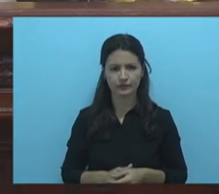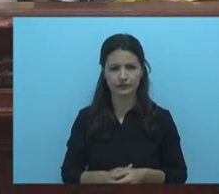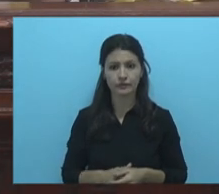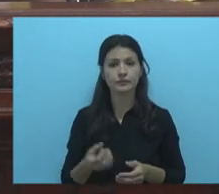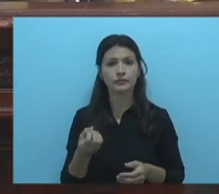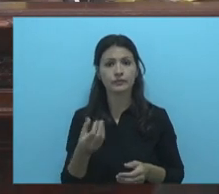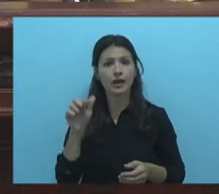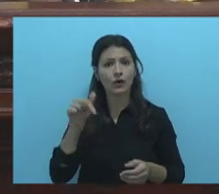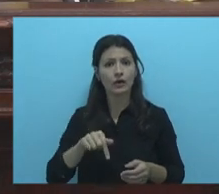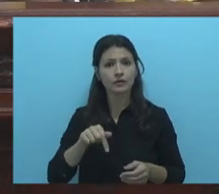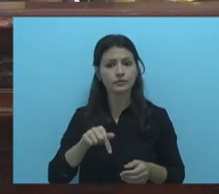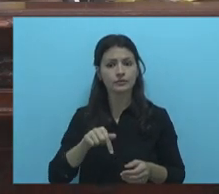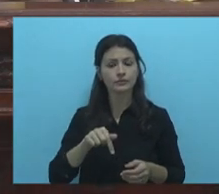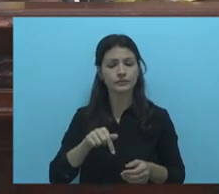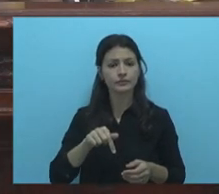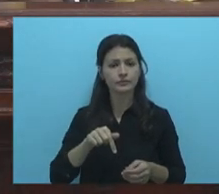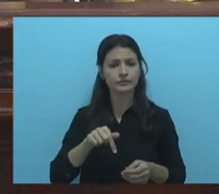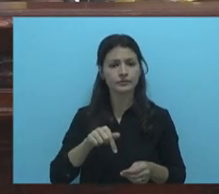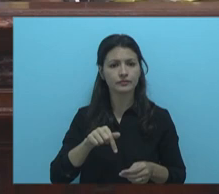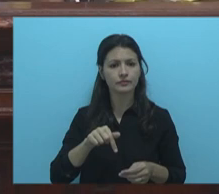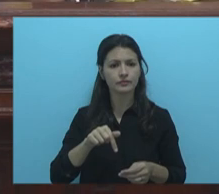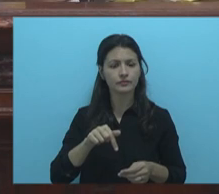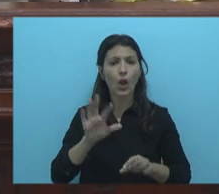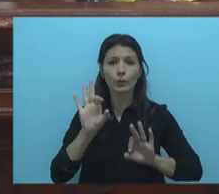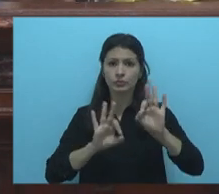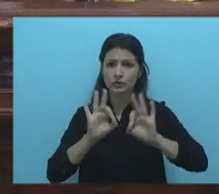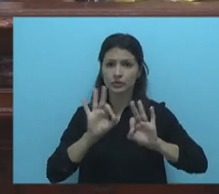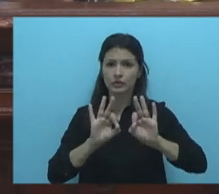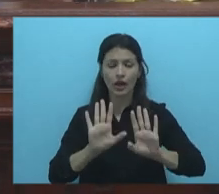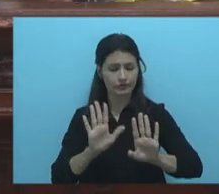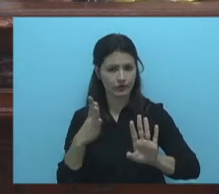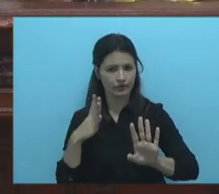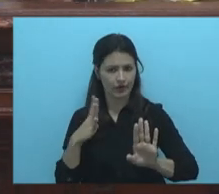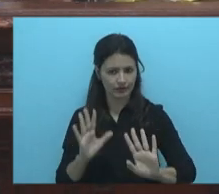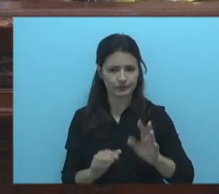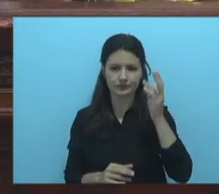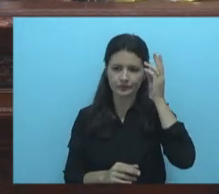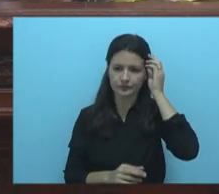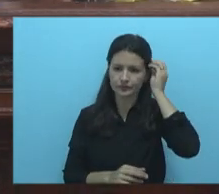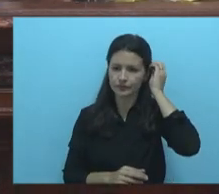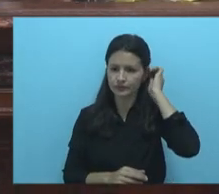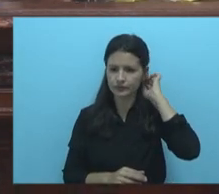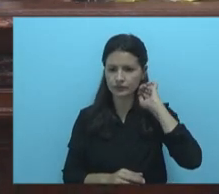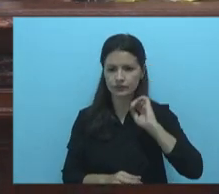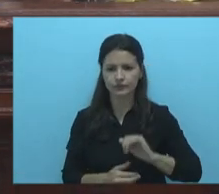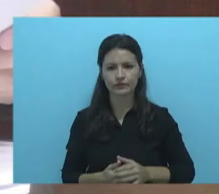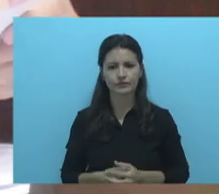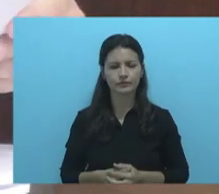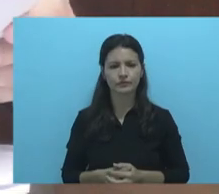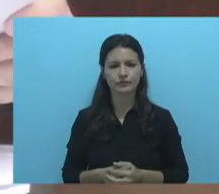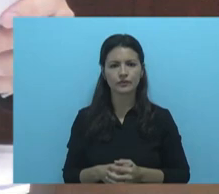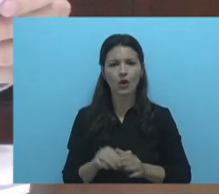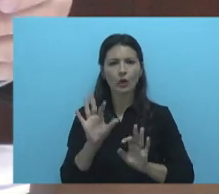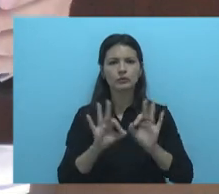Bien, vamos ahora a considerar los proyectos. Sí, diputado Julierac. Gracias, presidente. Para ingresar